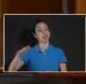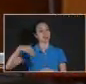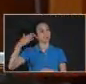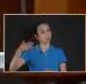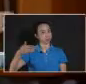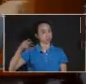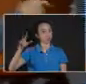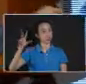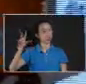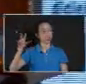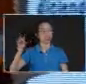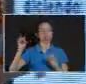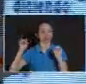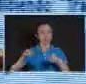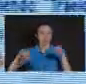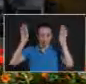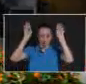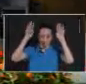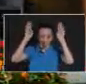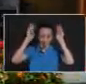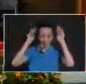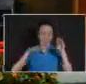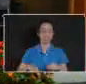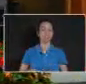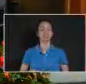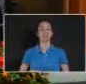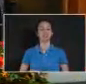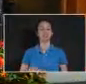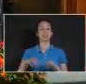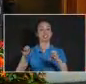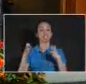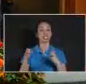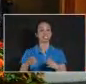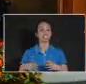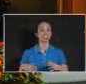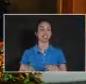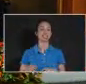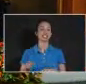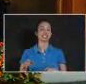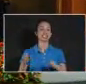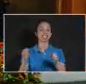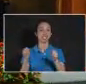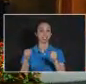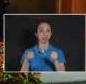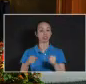Pues rebuznó ahí e hizo que aquel hombre volviera atrás.